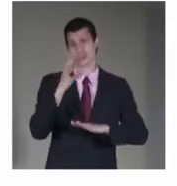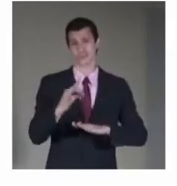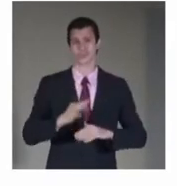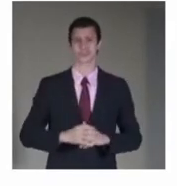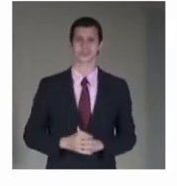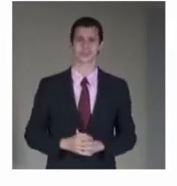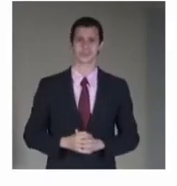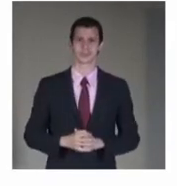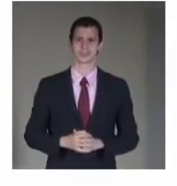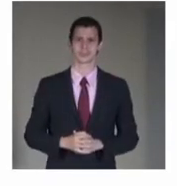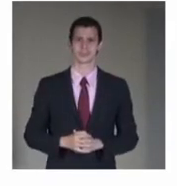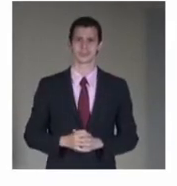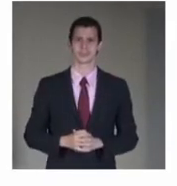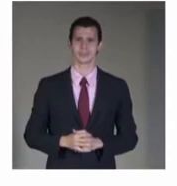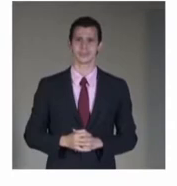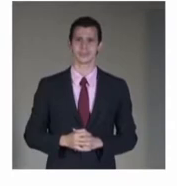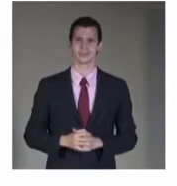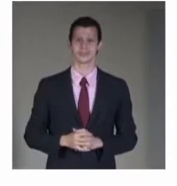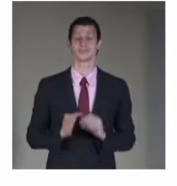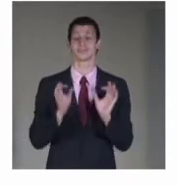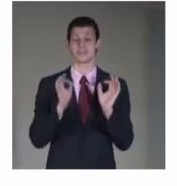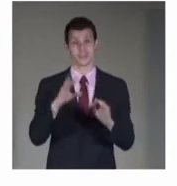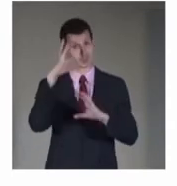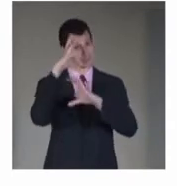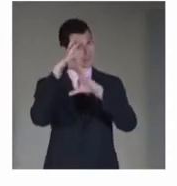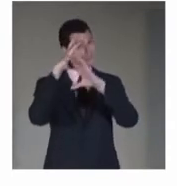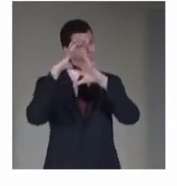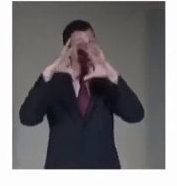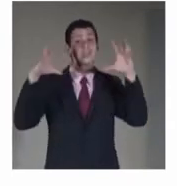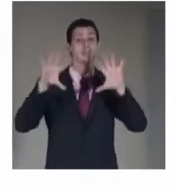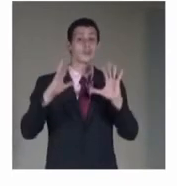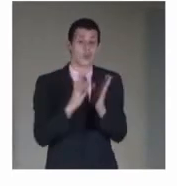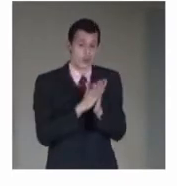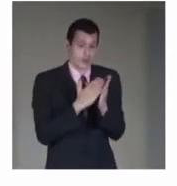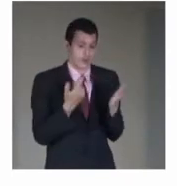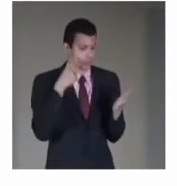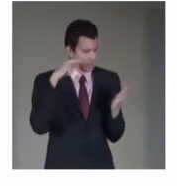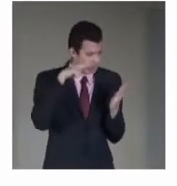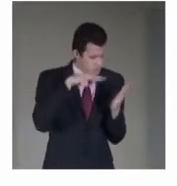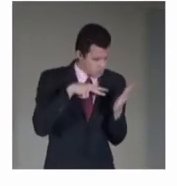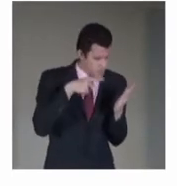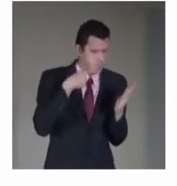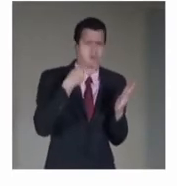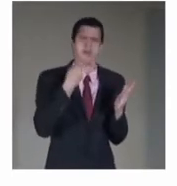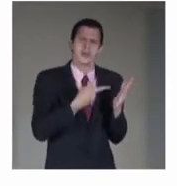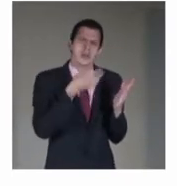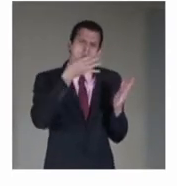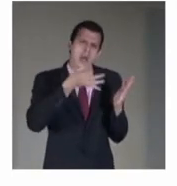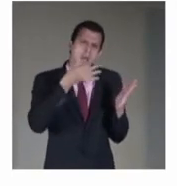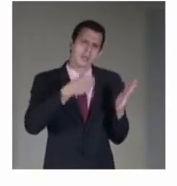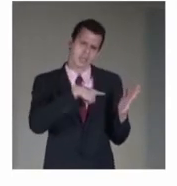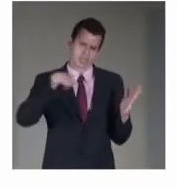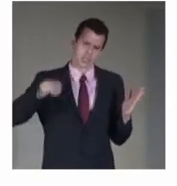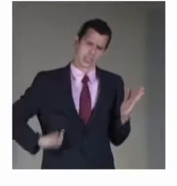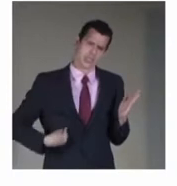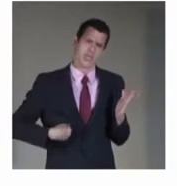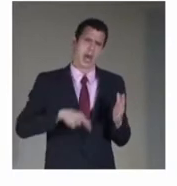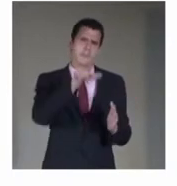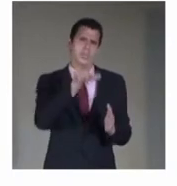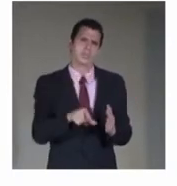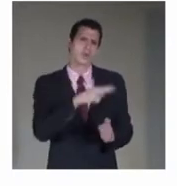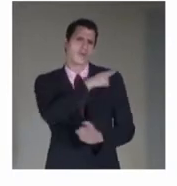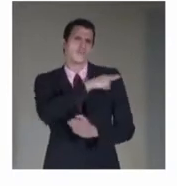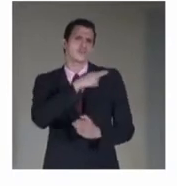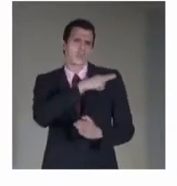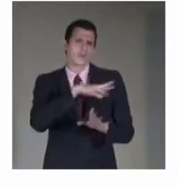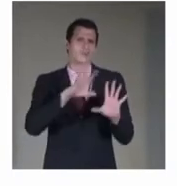y también la revista científica american escribió lo publicó que los funcionarios chinos insisten en que el único